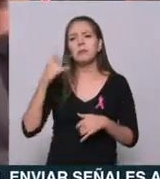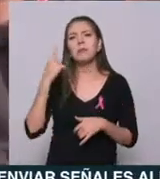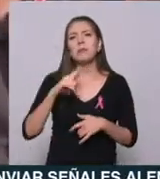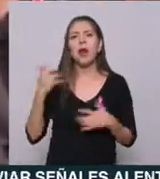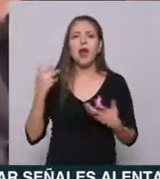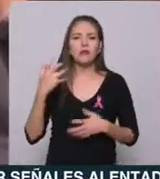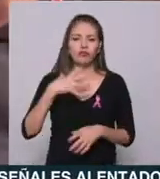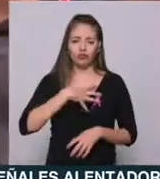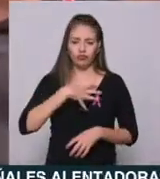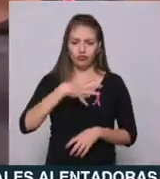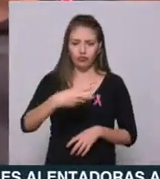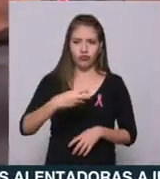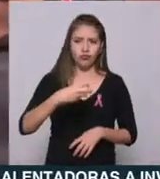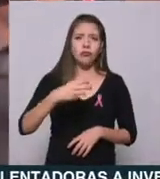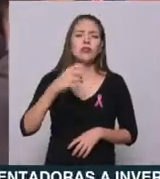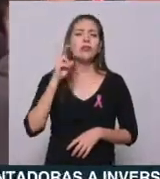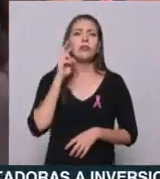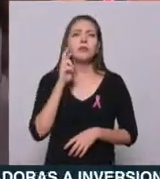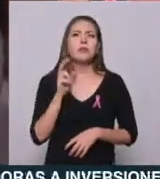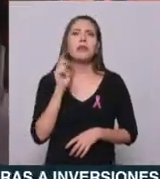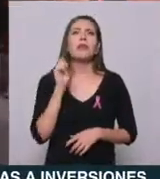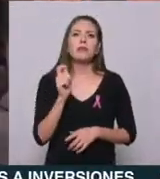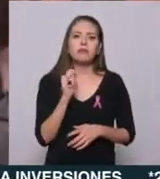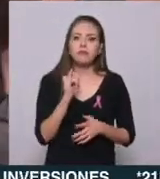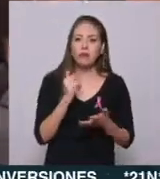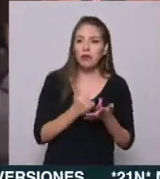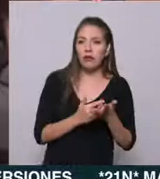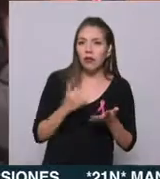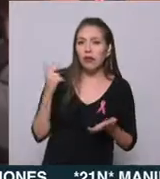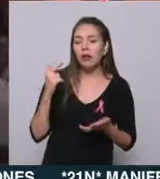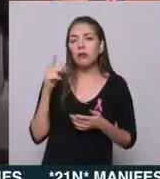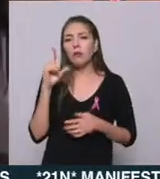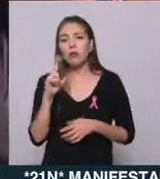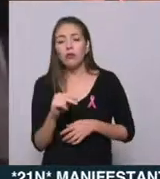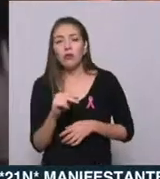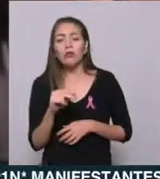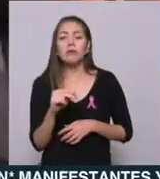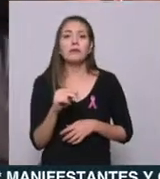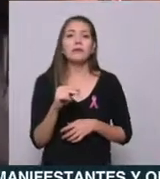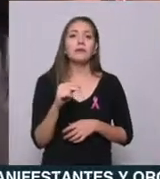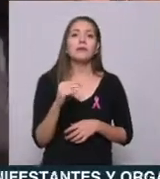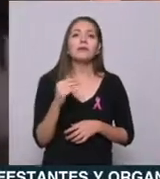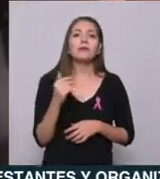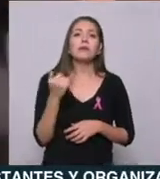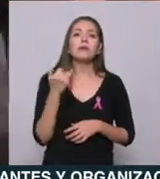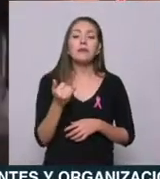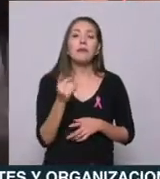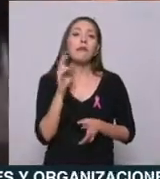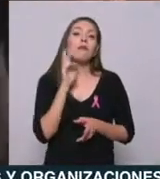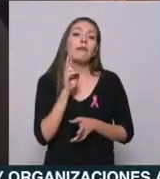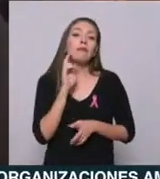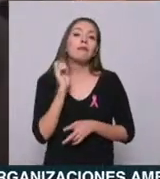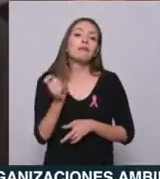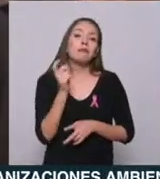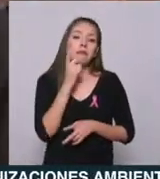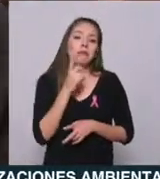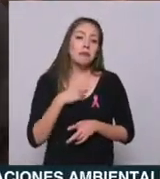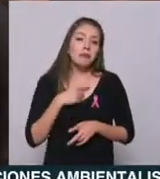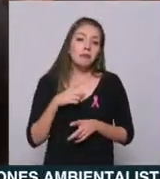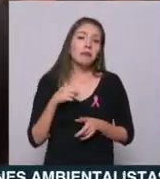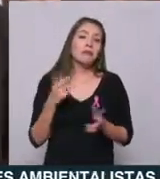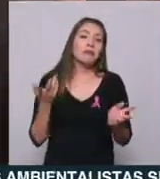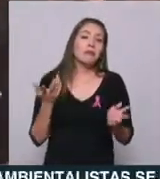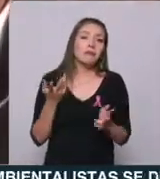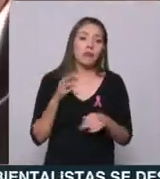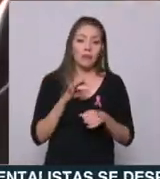placas para determinar la gravedad del esguince, y bueno, ya dependiendo de eso pues ya tomaremos la decisión